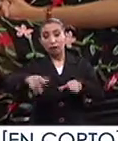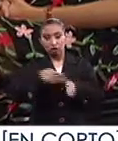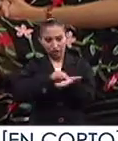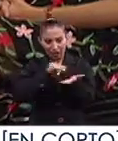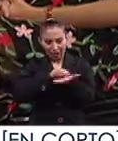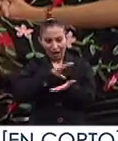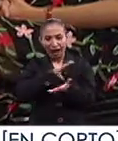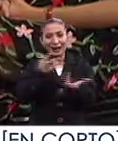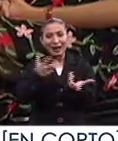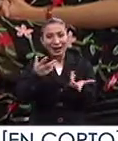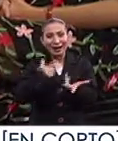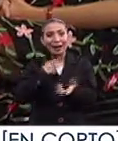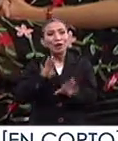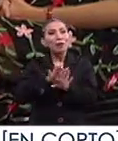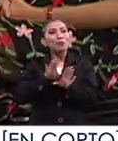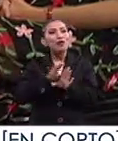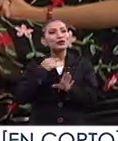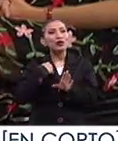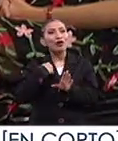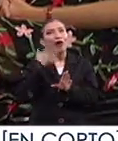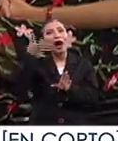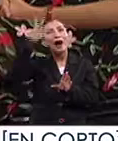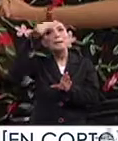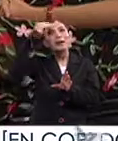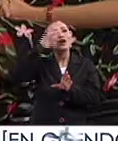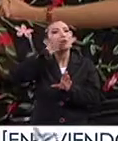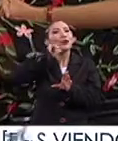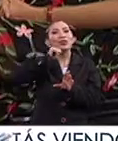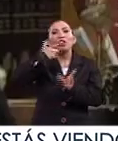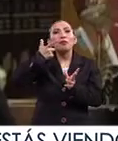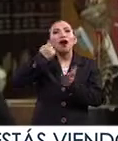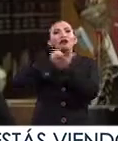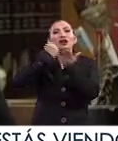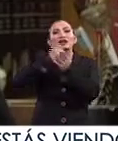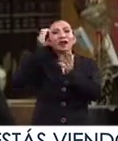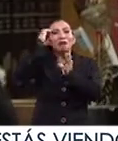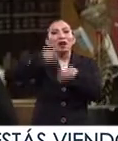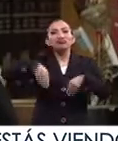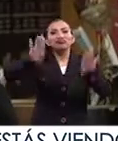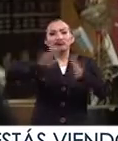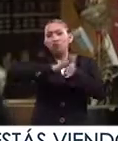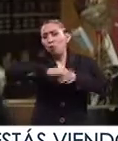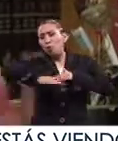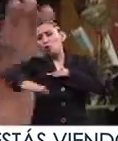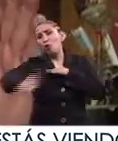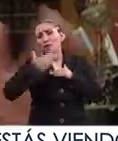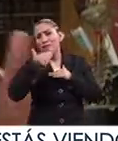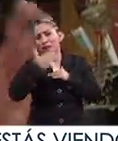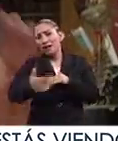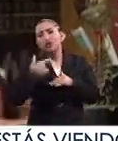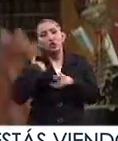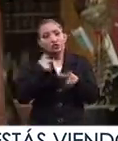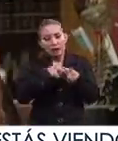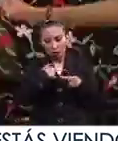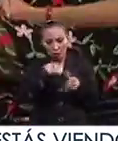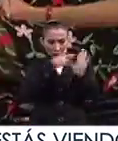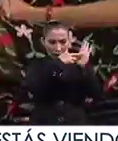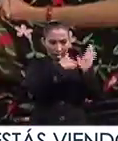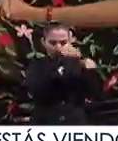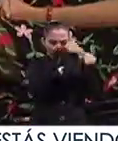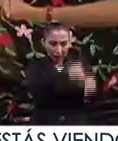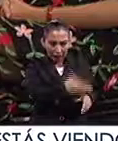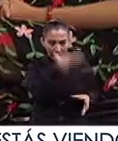fecha. Esa es una de mis... No puedo estar en una cama sin tender, ¿no? Y sigo, de alguna manera, un poco las